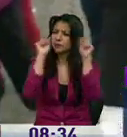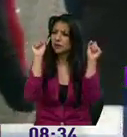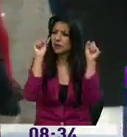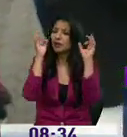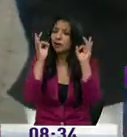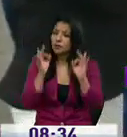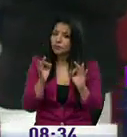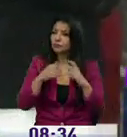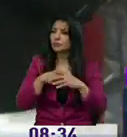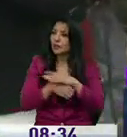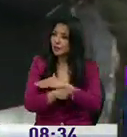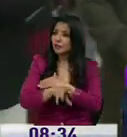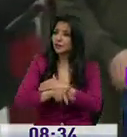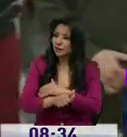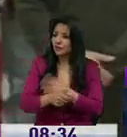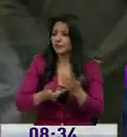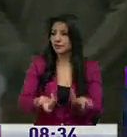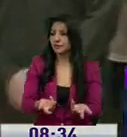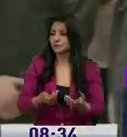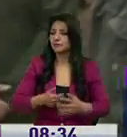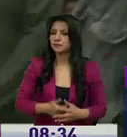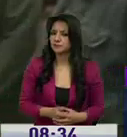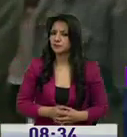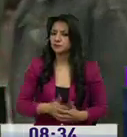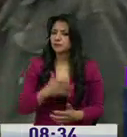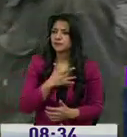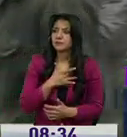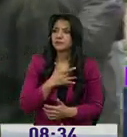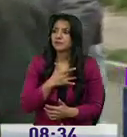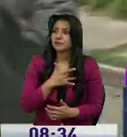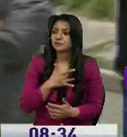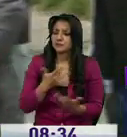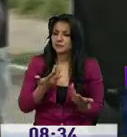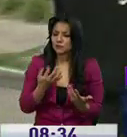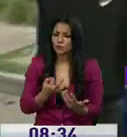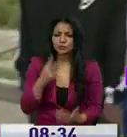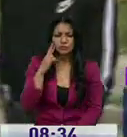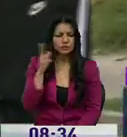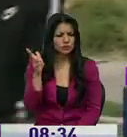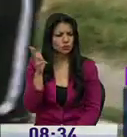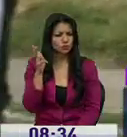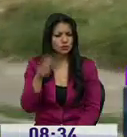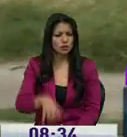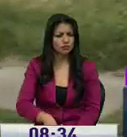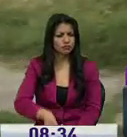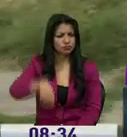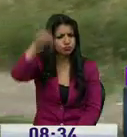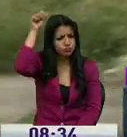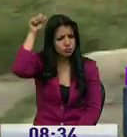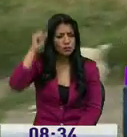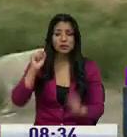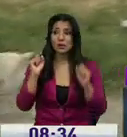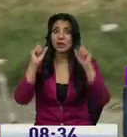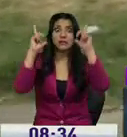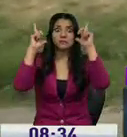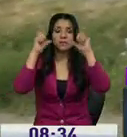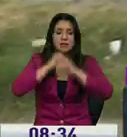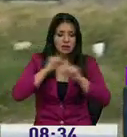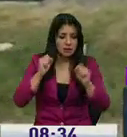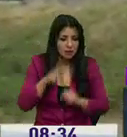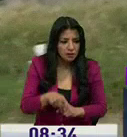madrugada, entonces sentí justamente un ruido de una lámpara, entonces me levanté enseguida,